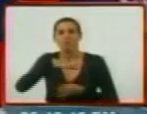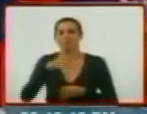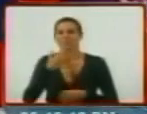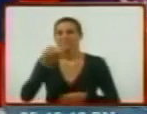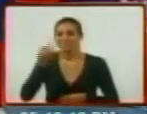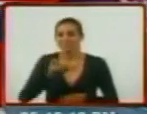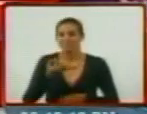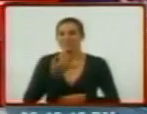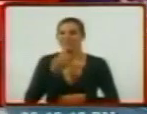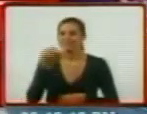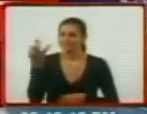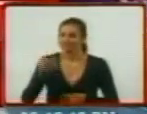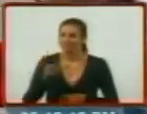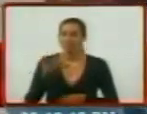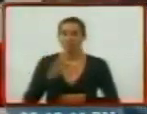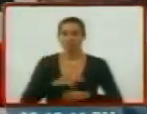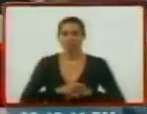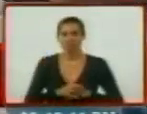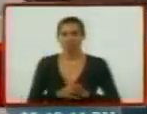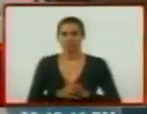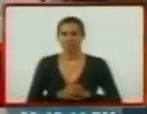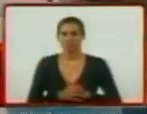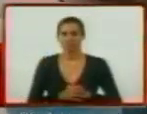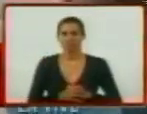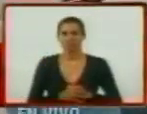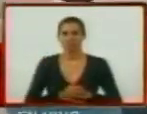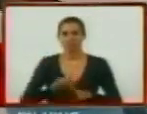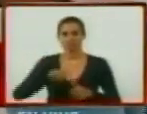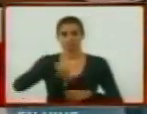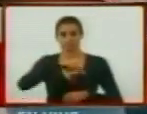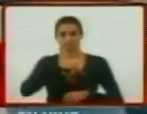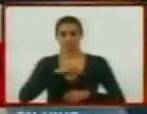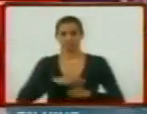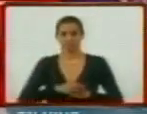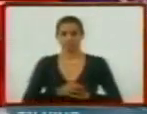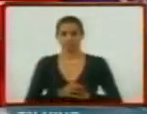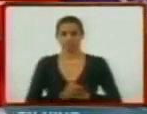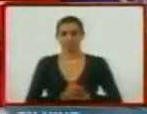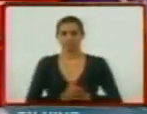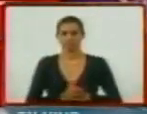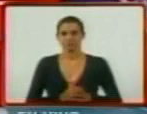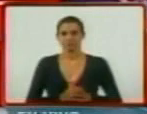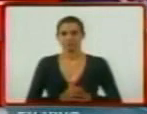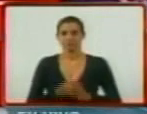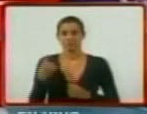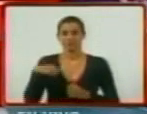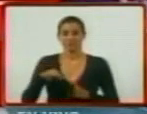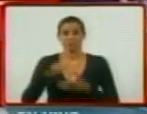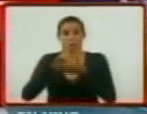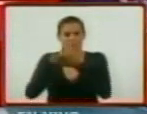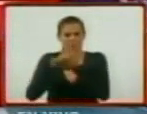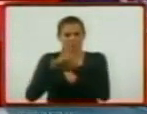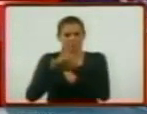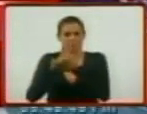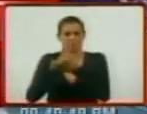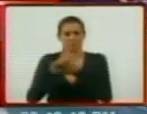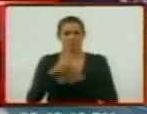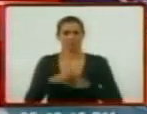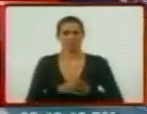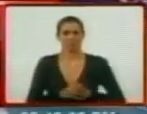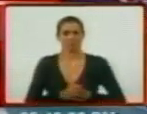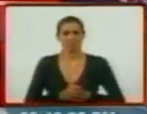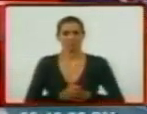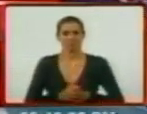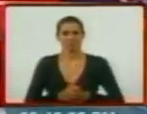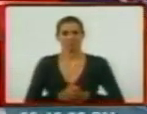siempre. Así que nosotros tenemos compañeros, después de este ciclo